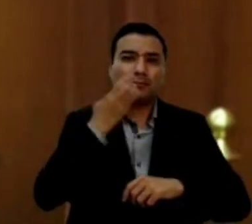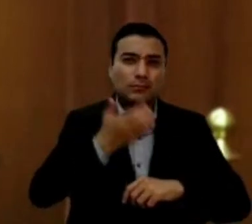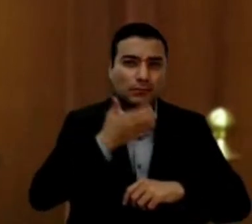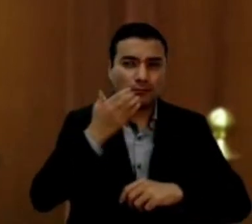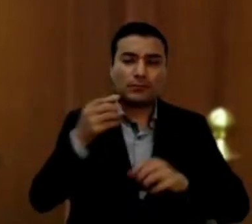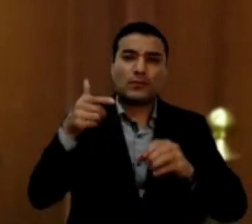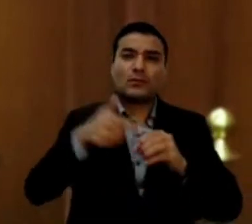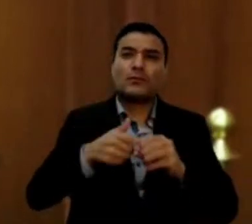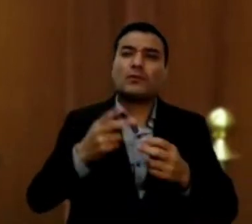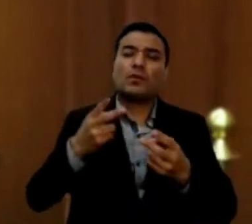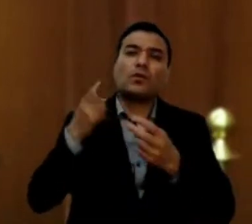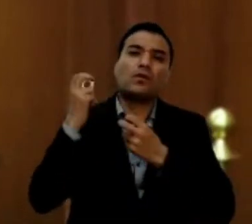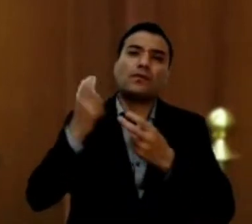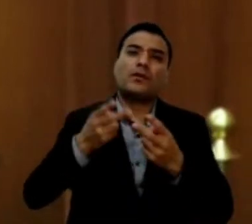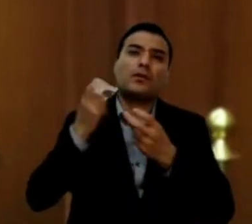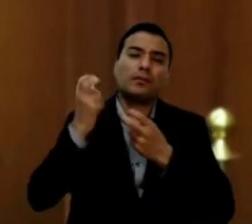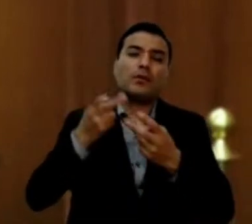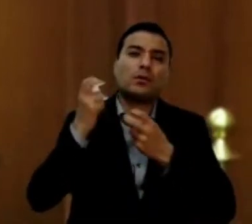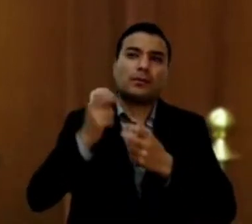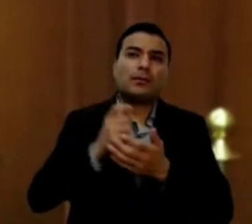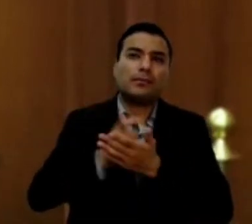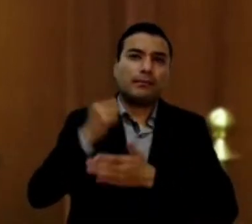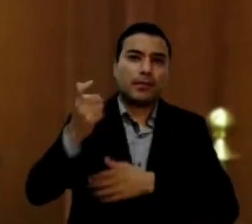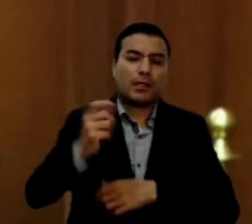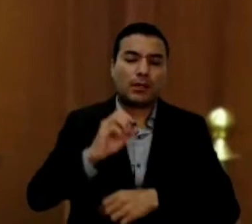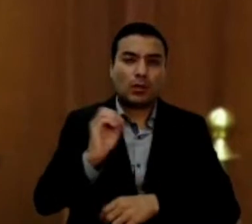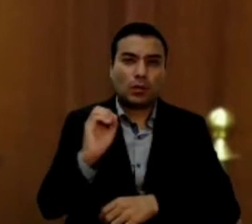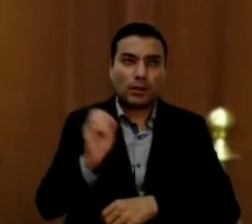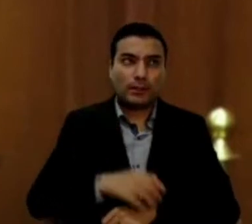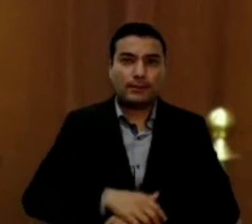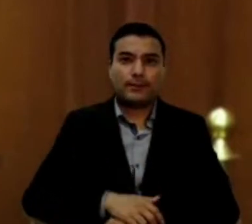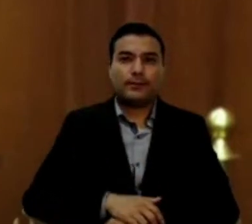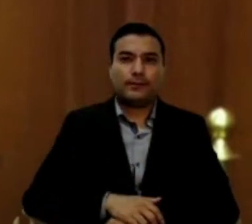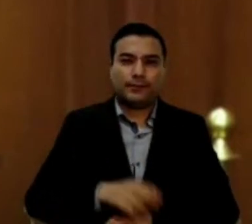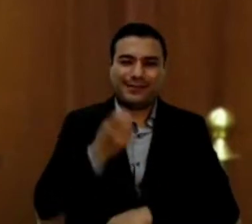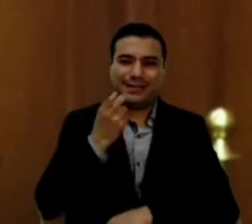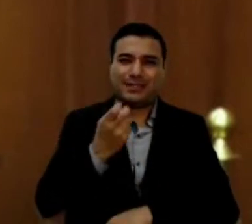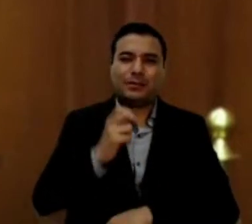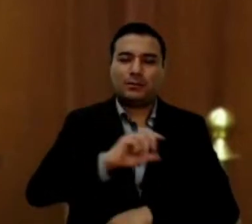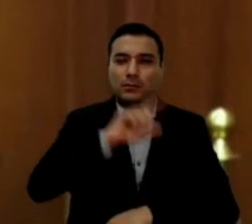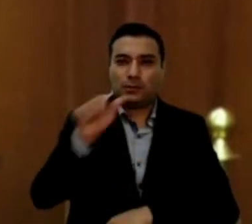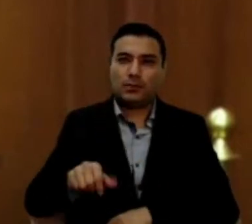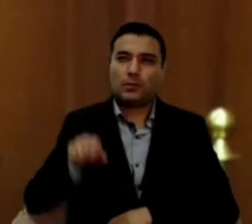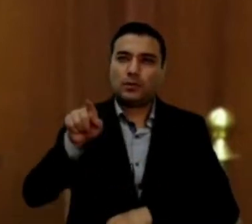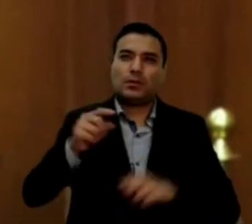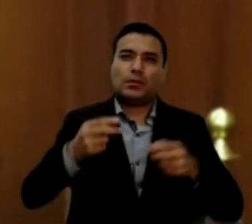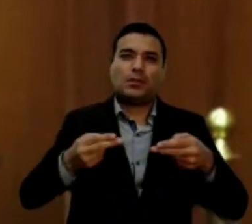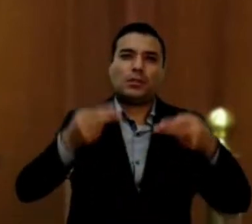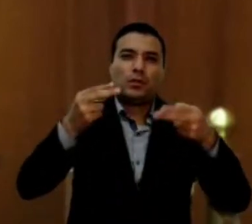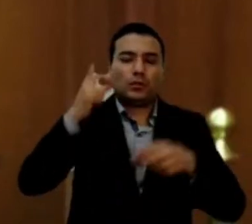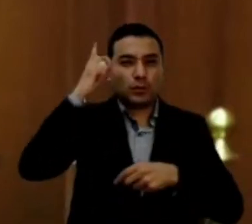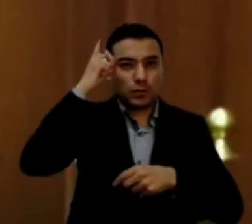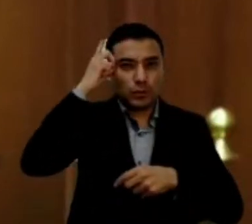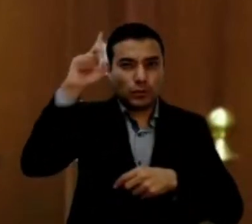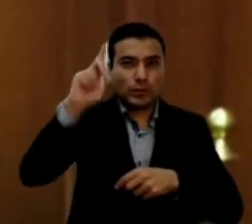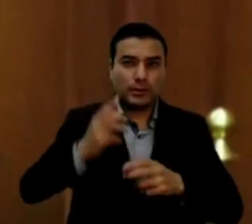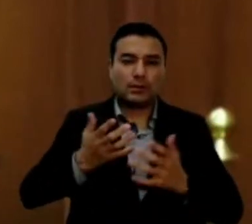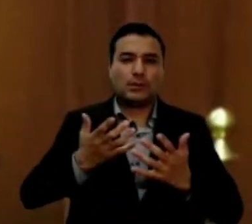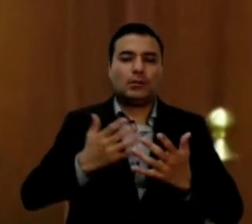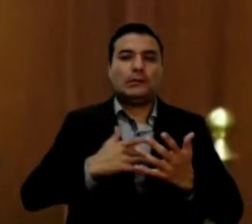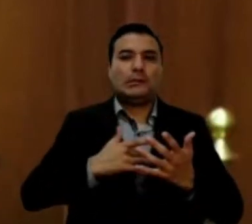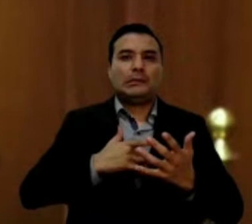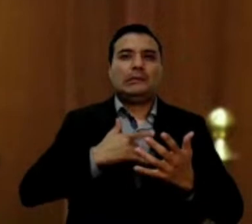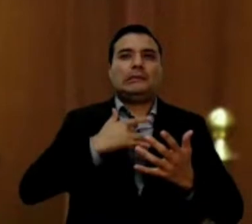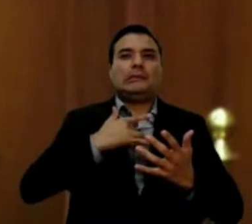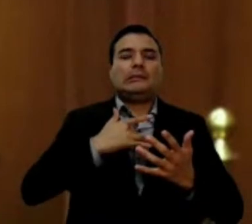de abastecerse de combustible sin pagar, generando un quebranto económico para el dueño o dueños de la estación de servicio